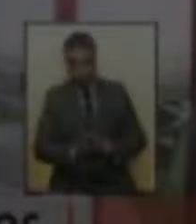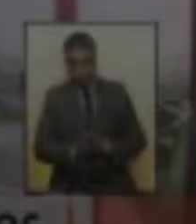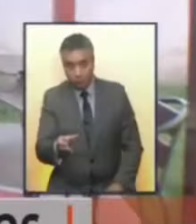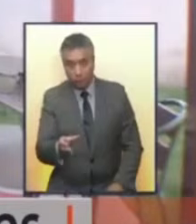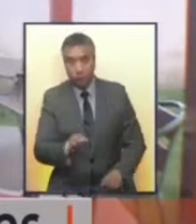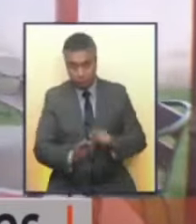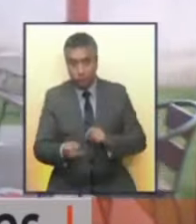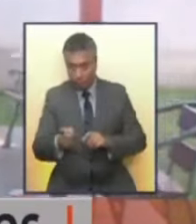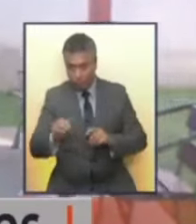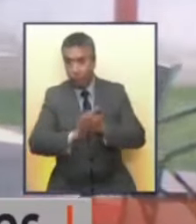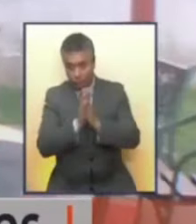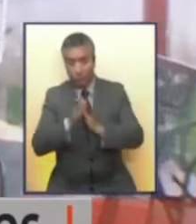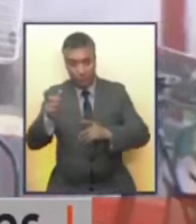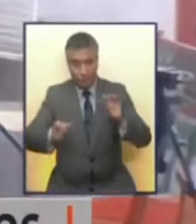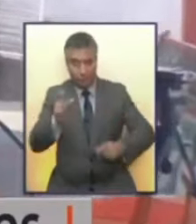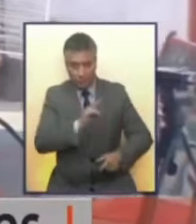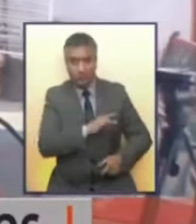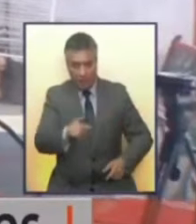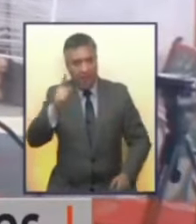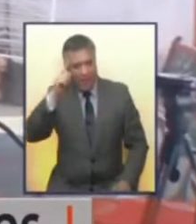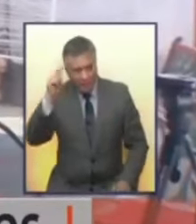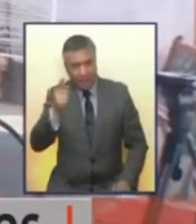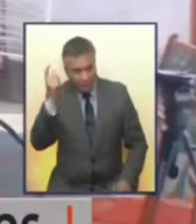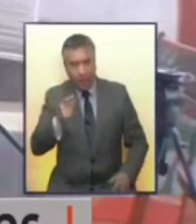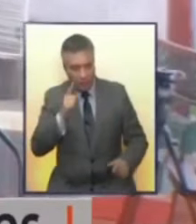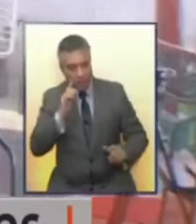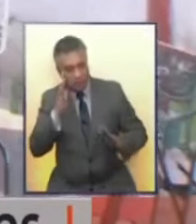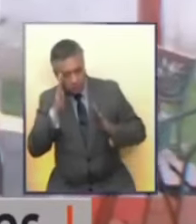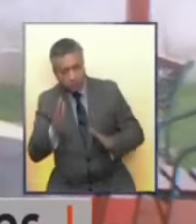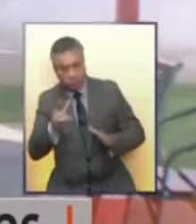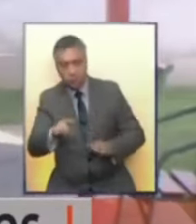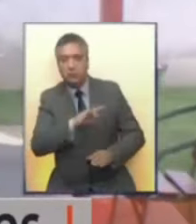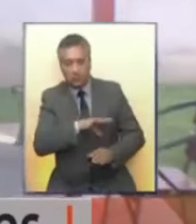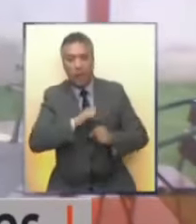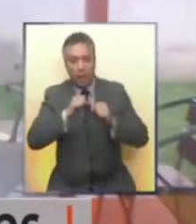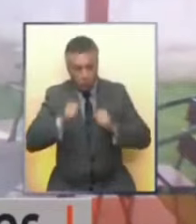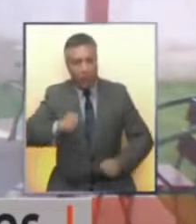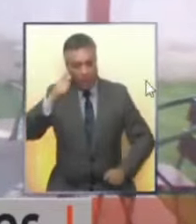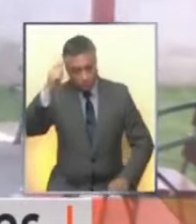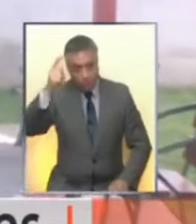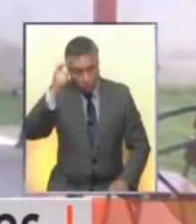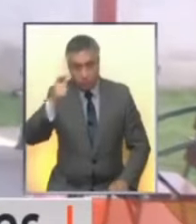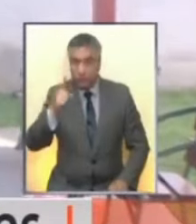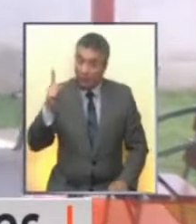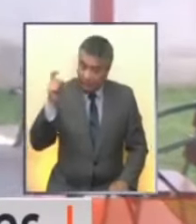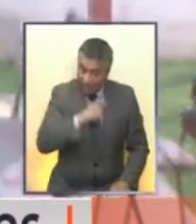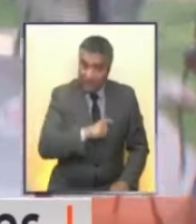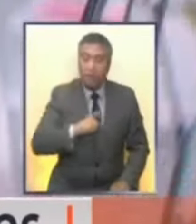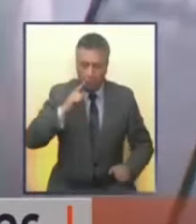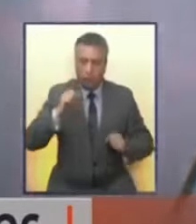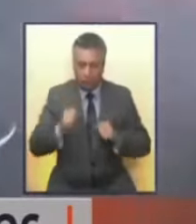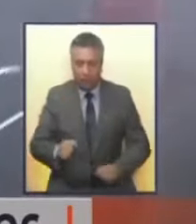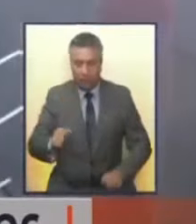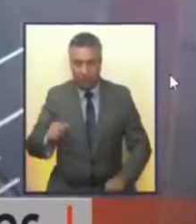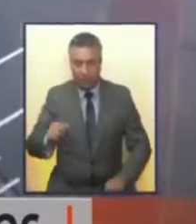el carbón. Mis compañeros chilenos a inventar. No lo hacemos más fácil. Porque en Chile se puede inventar. Cuesta, pero se puede. Chao, que estén bien. A